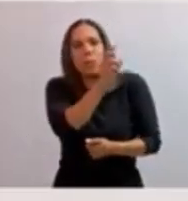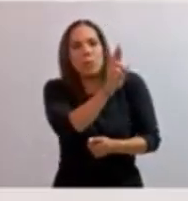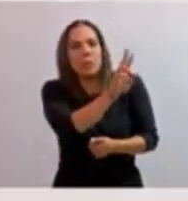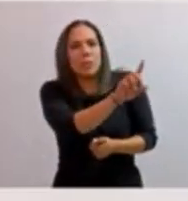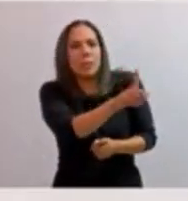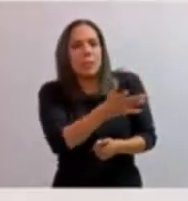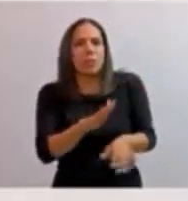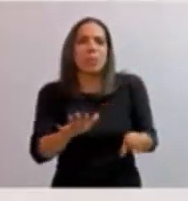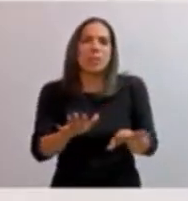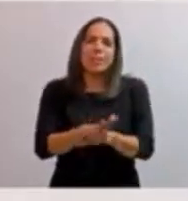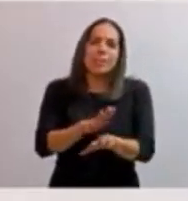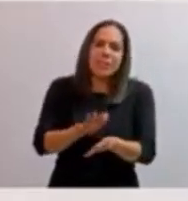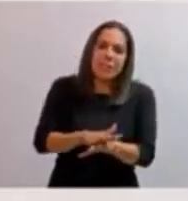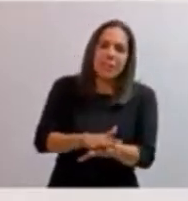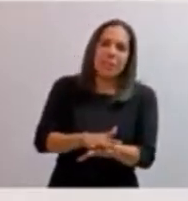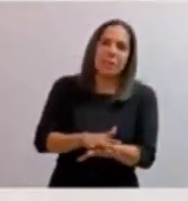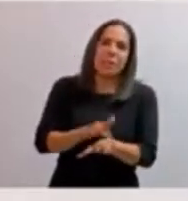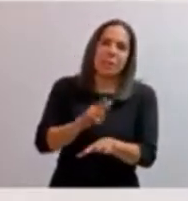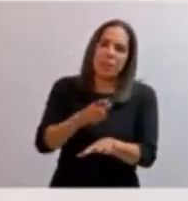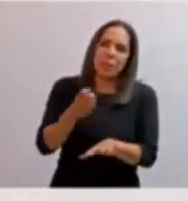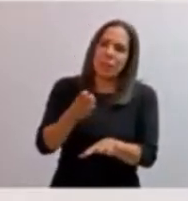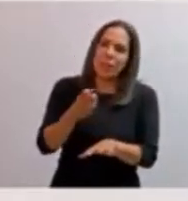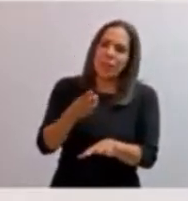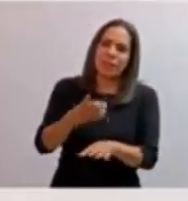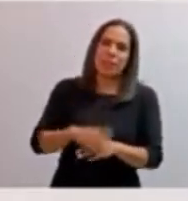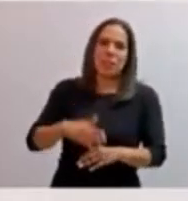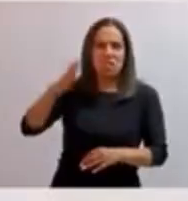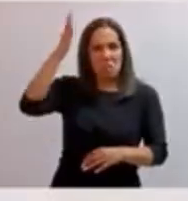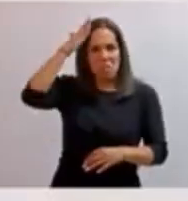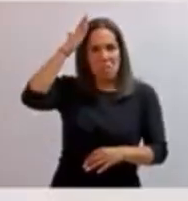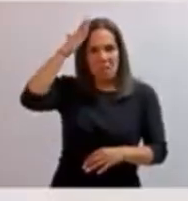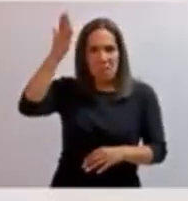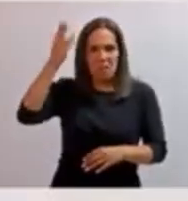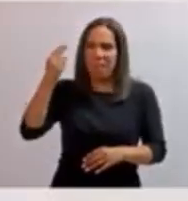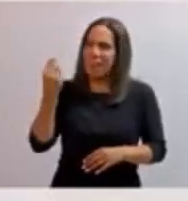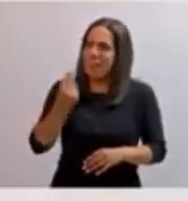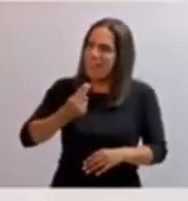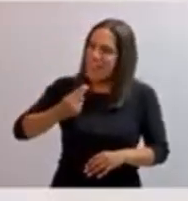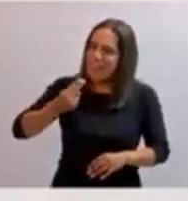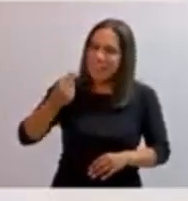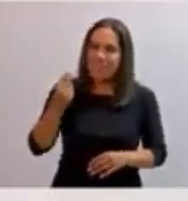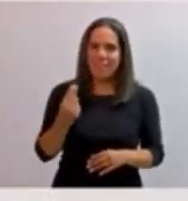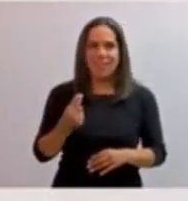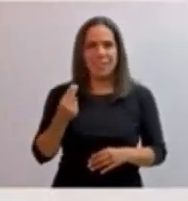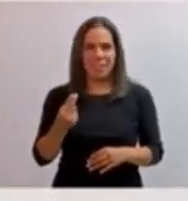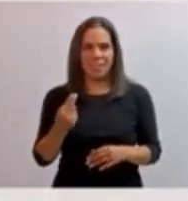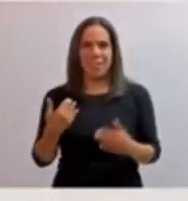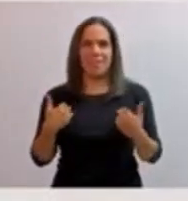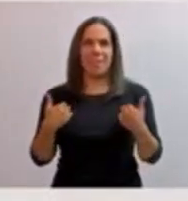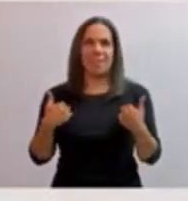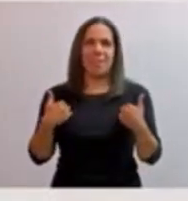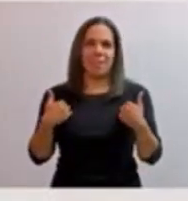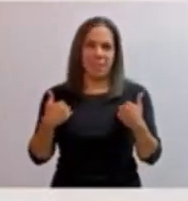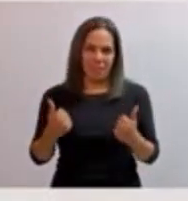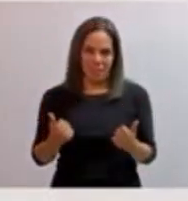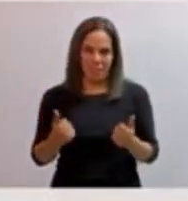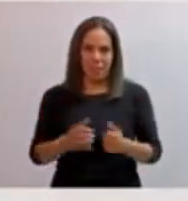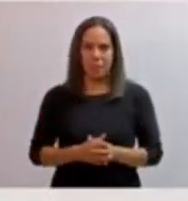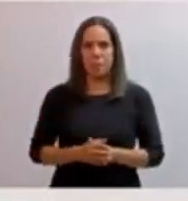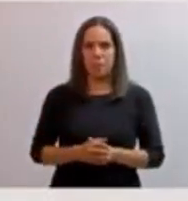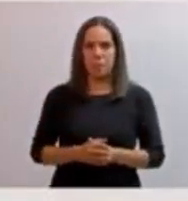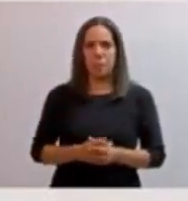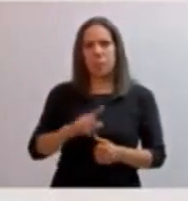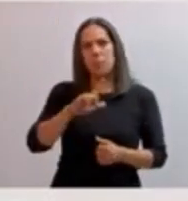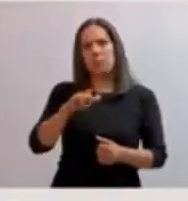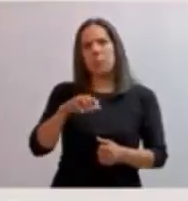de trabajo para fortalecer su liderazgo. Las reuniones de zona las llevamos a cabo en las diferentes escuelas,